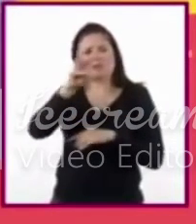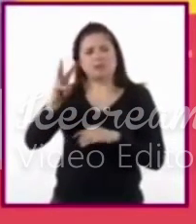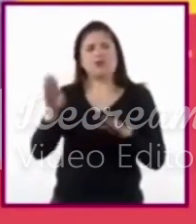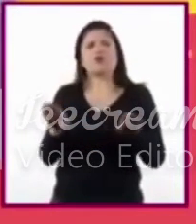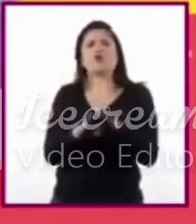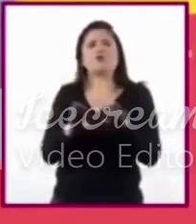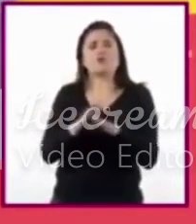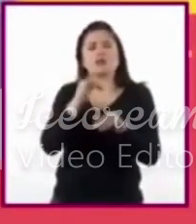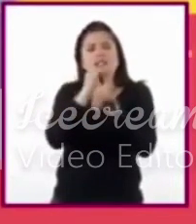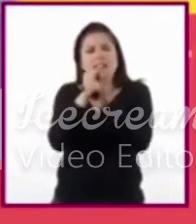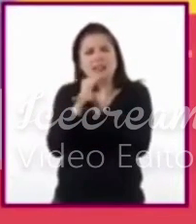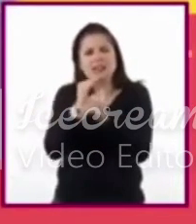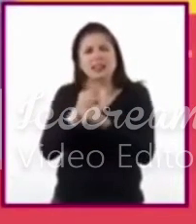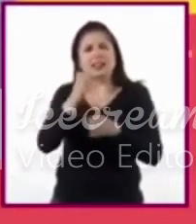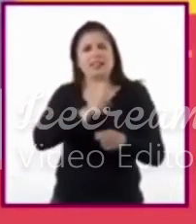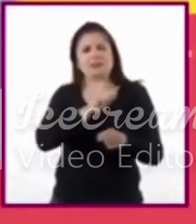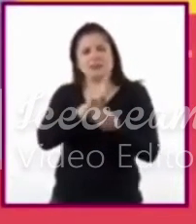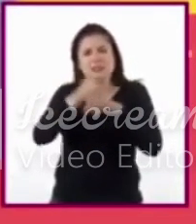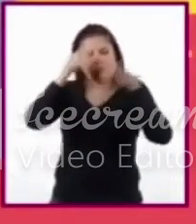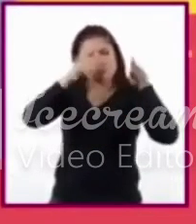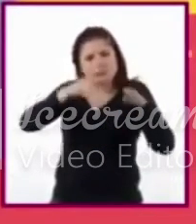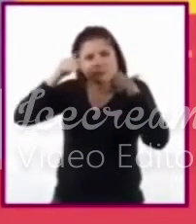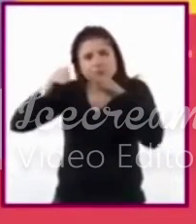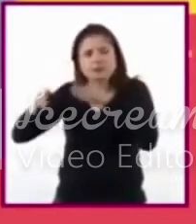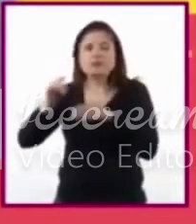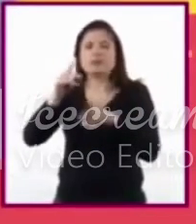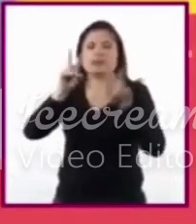los recursos académicos especializados en el tema.